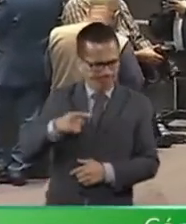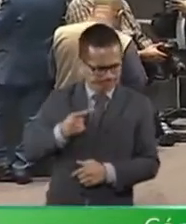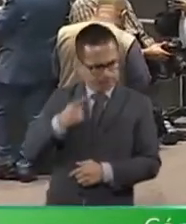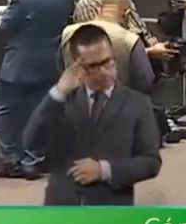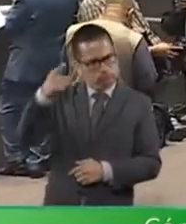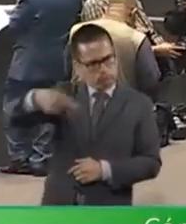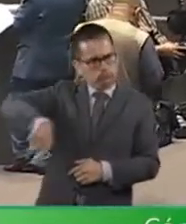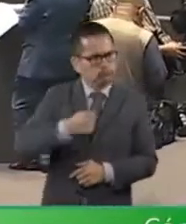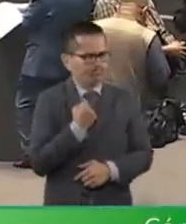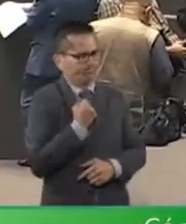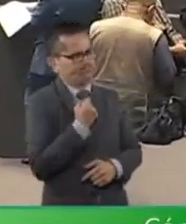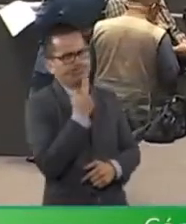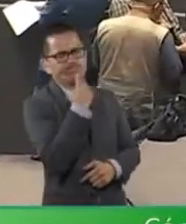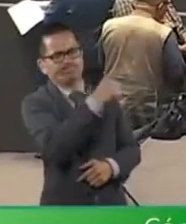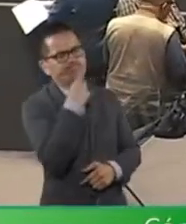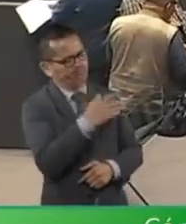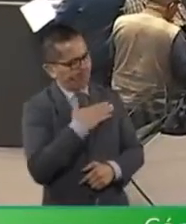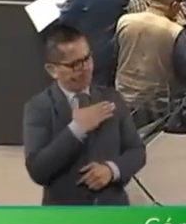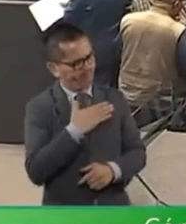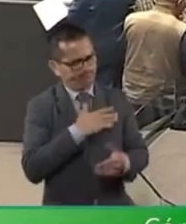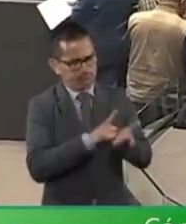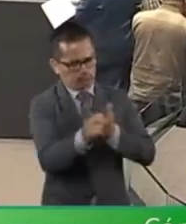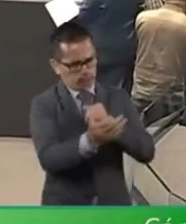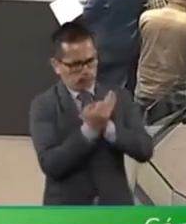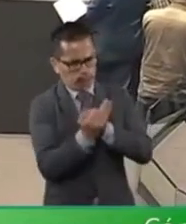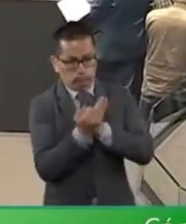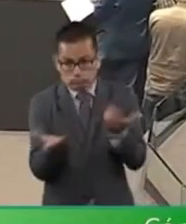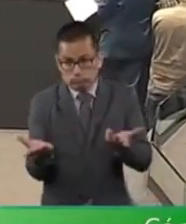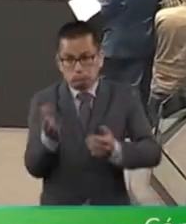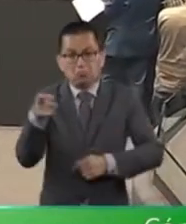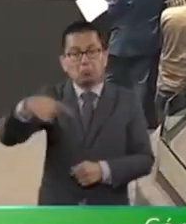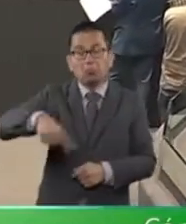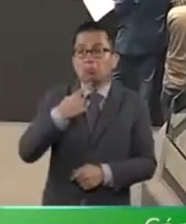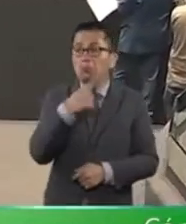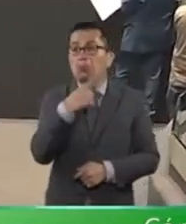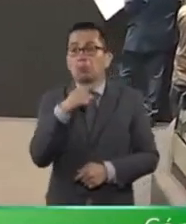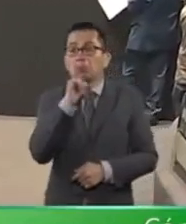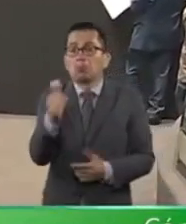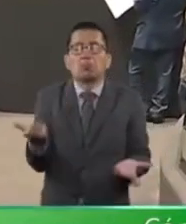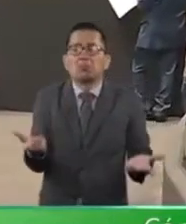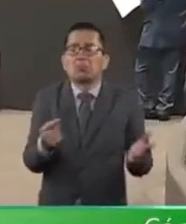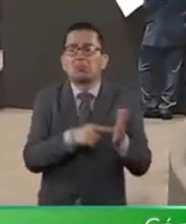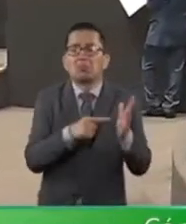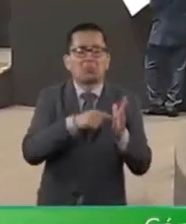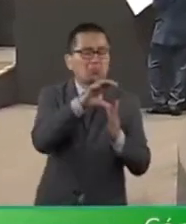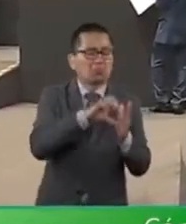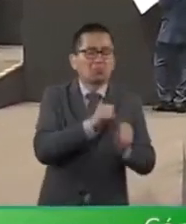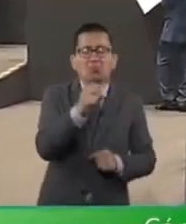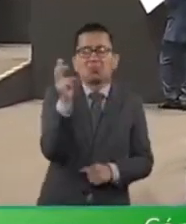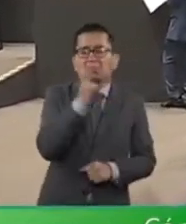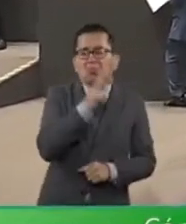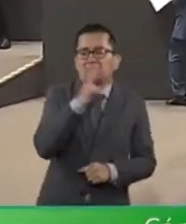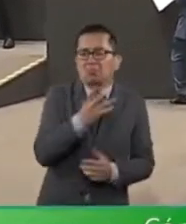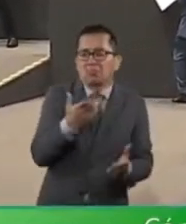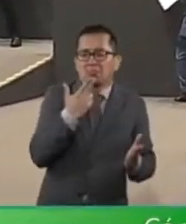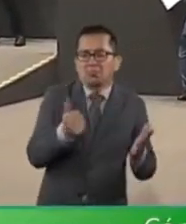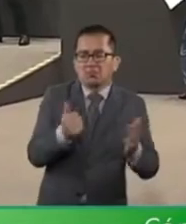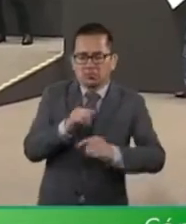de nada nos sirve que estén en la Constitución. Y si las personas con discapacidad siguen siendo